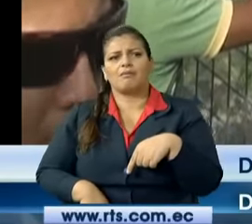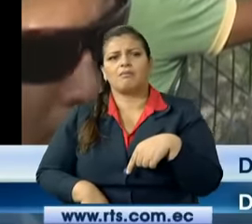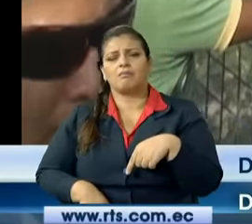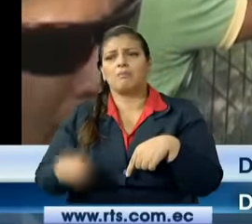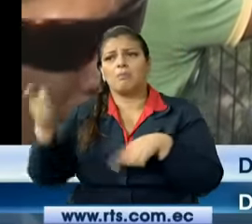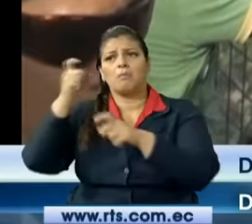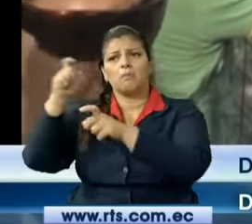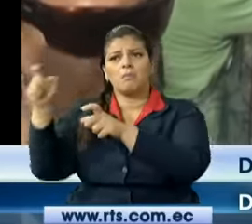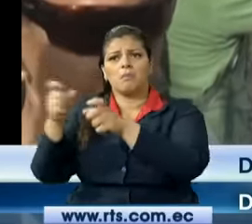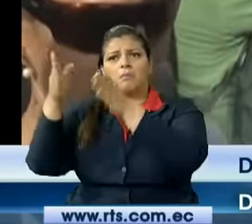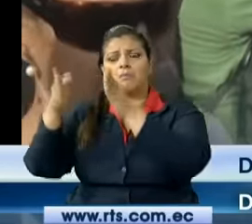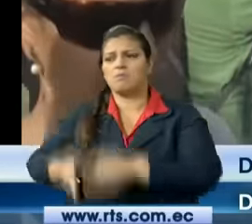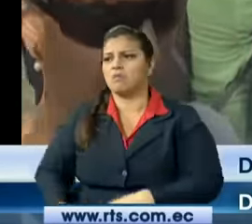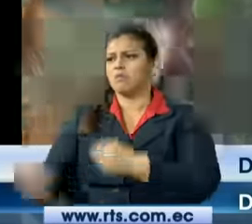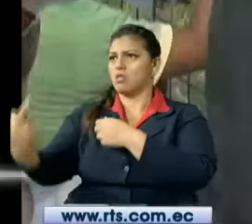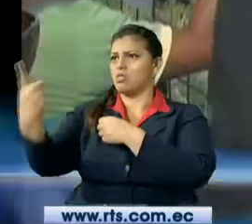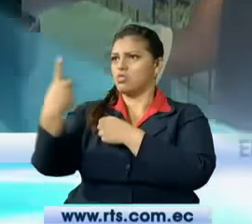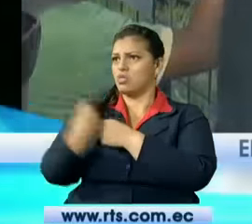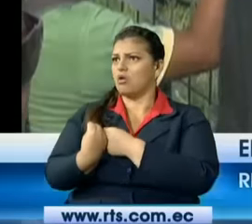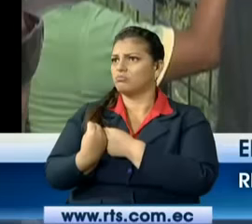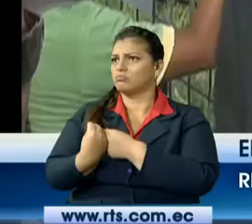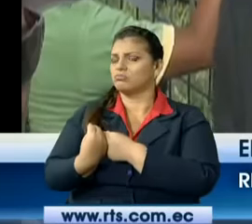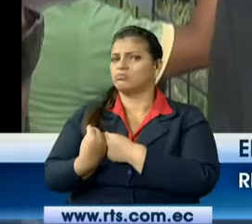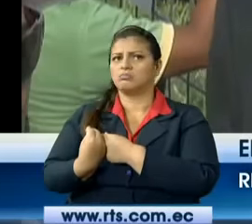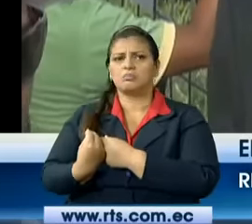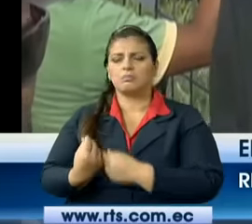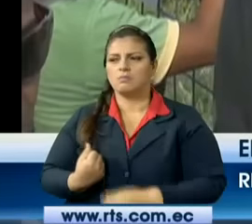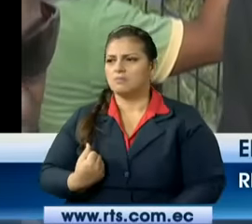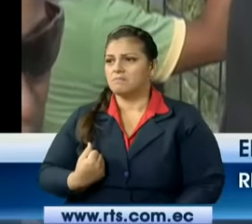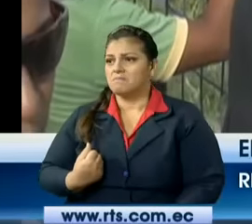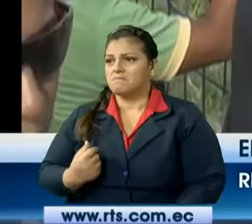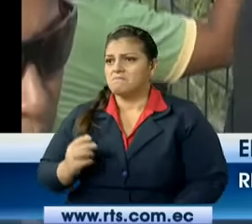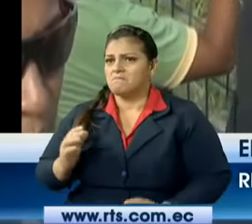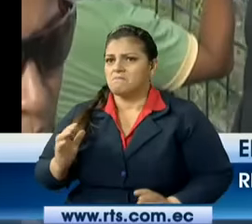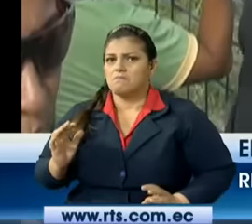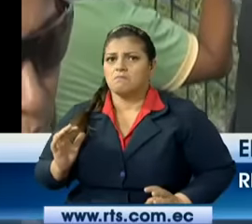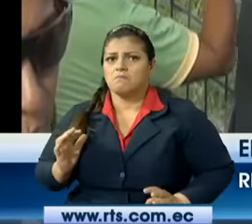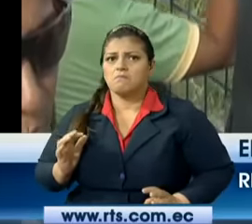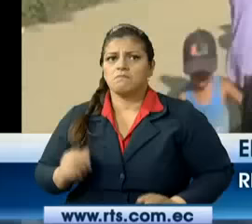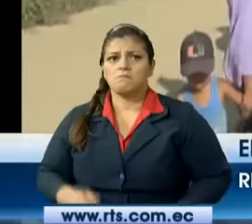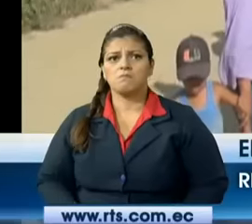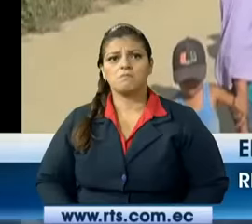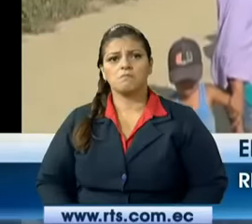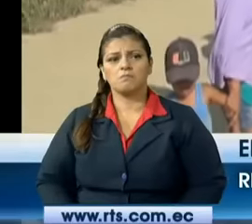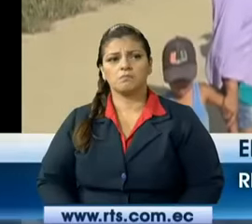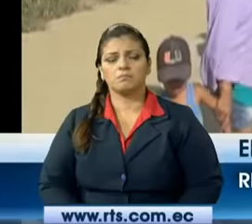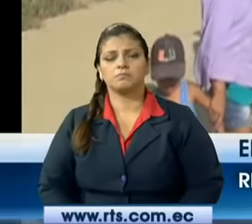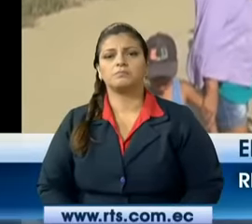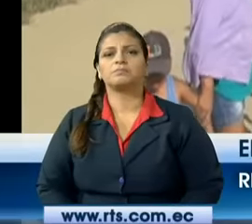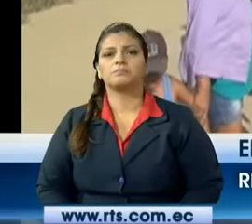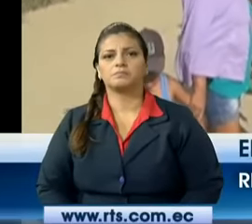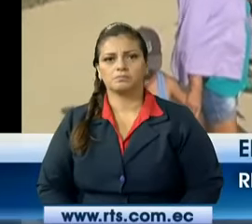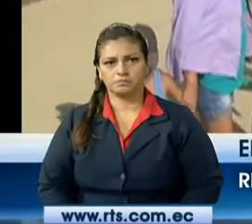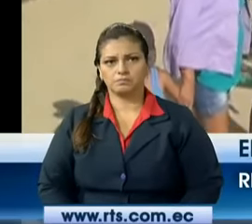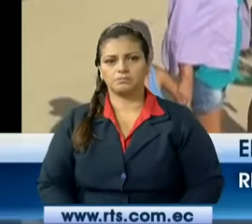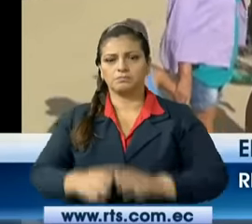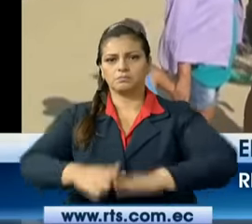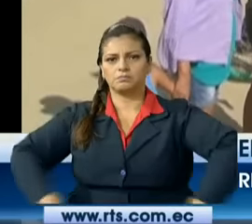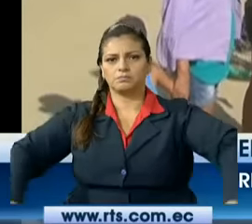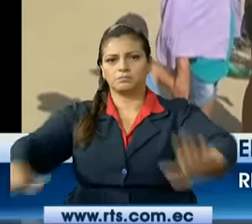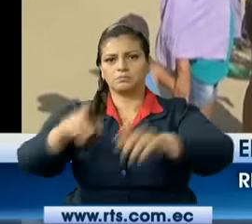la fiscal de que no se nos deje entrar. Simple y llanamente el argumento es que no está ahí mi defendido. Los habitantes de Montañita desean que